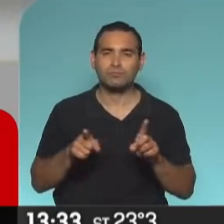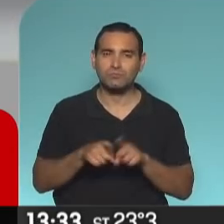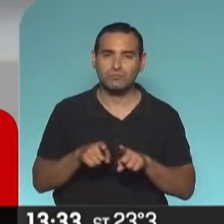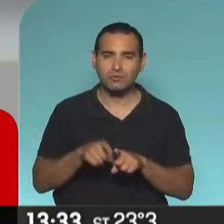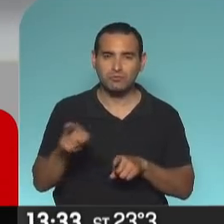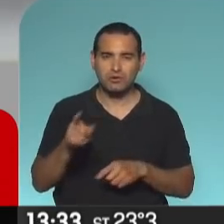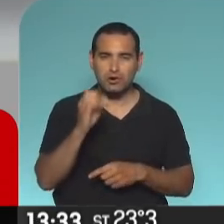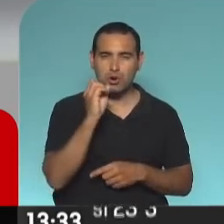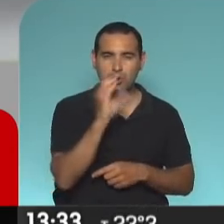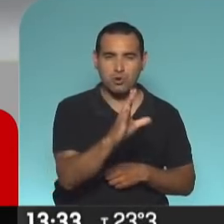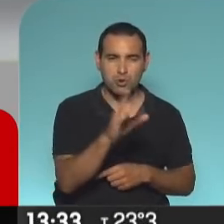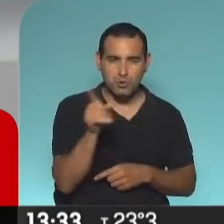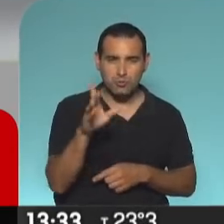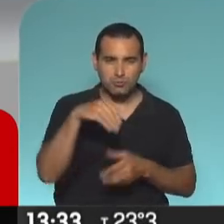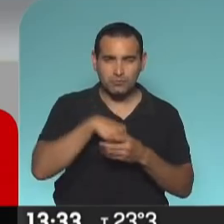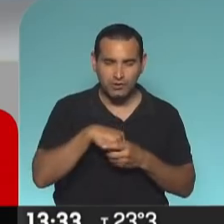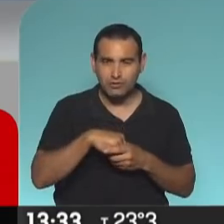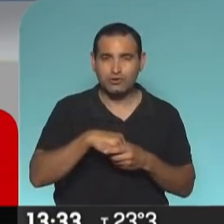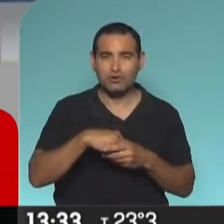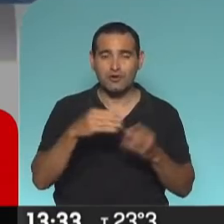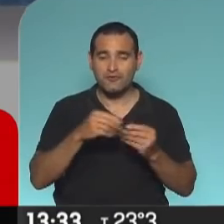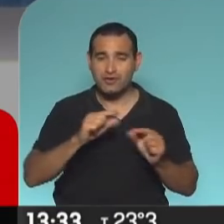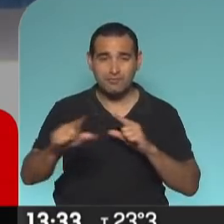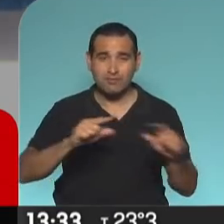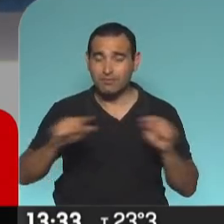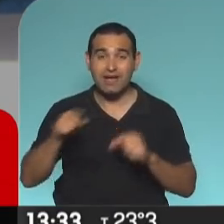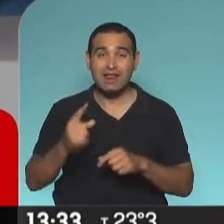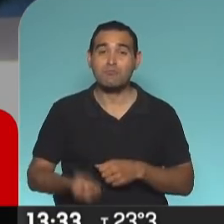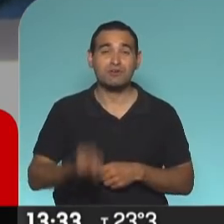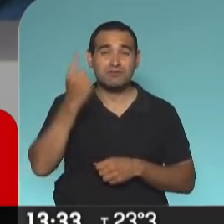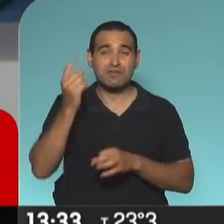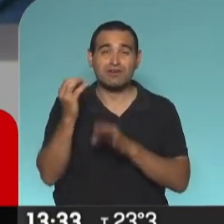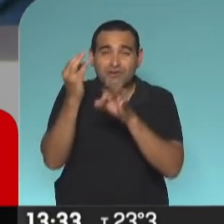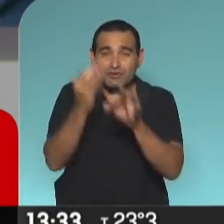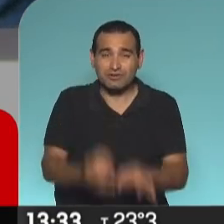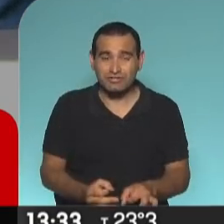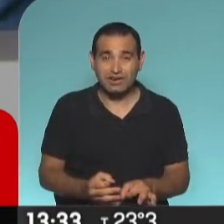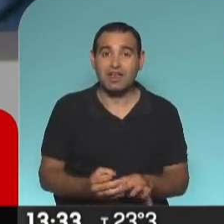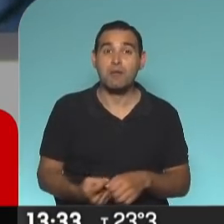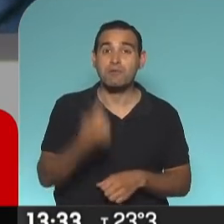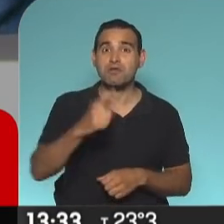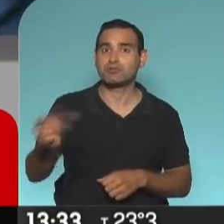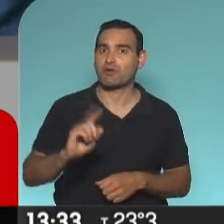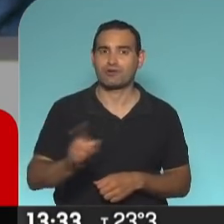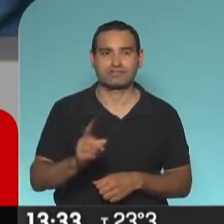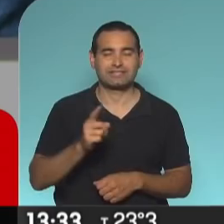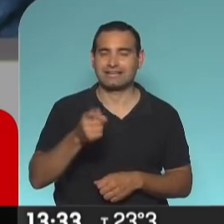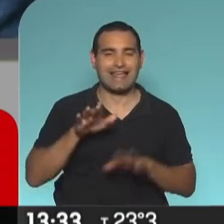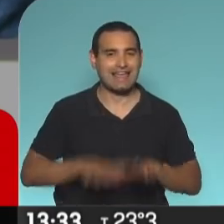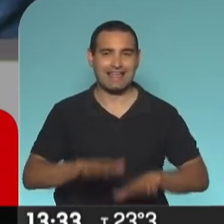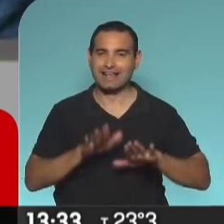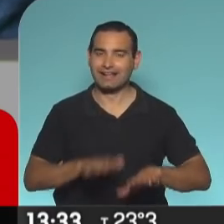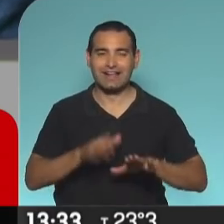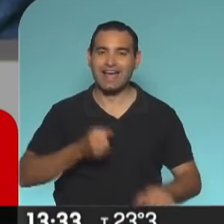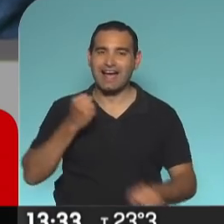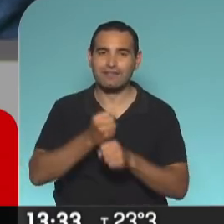clubes. Era el último. Era el primero que llegaba, pero es cierto que no era el primero que salía a entrenarse, porque